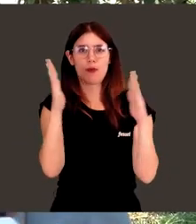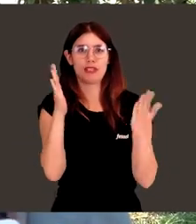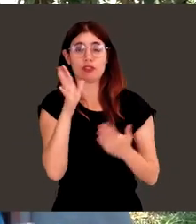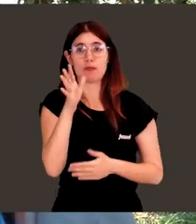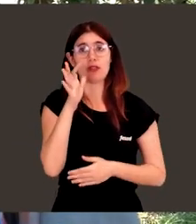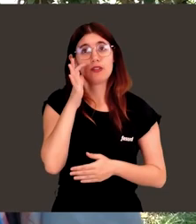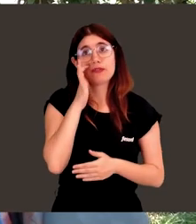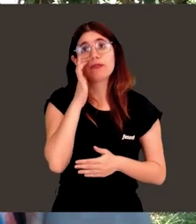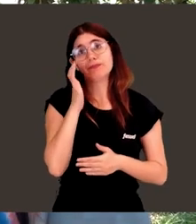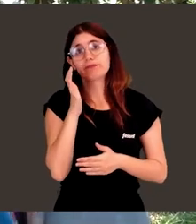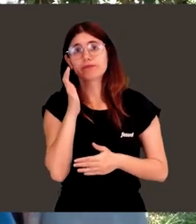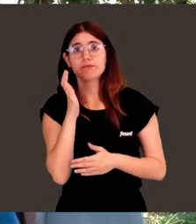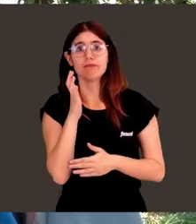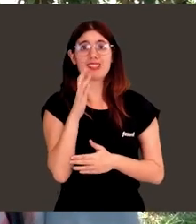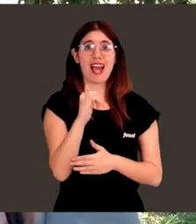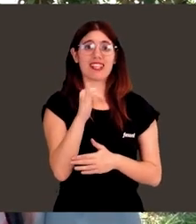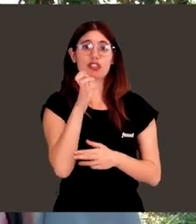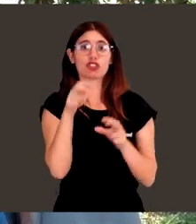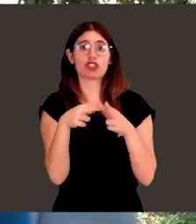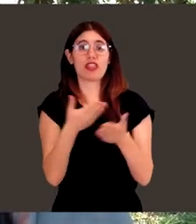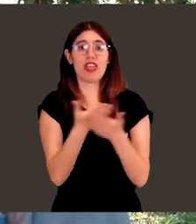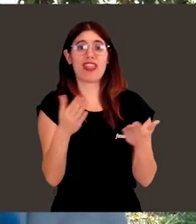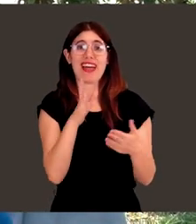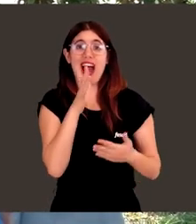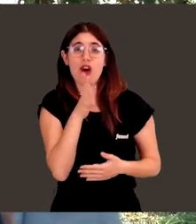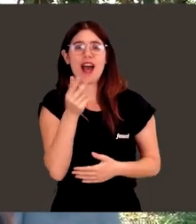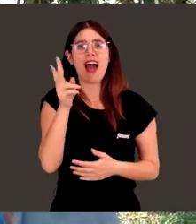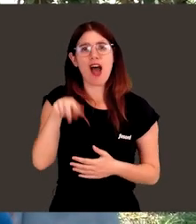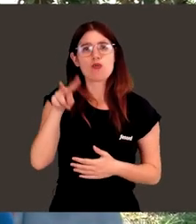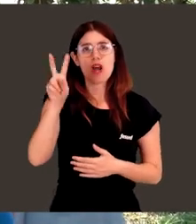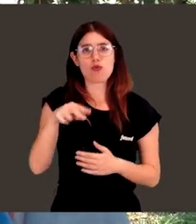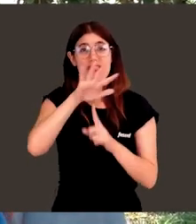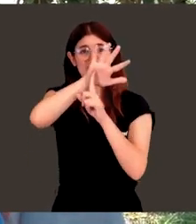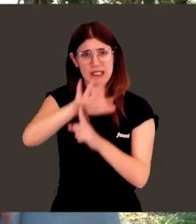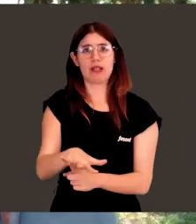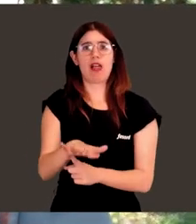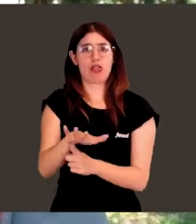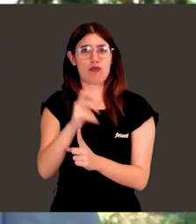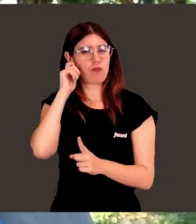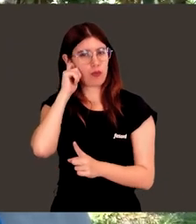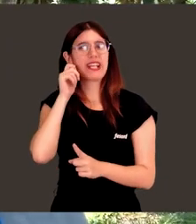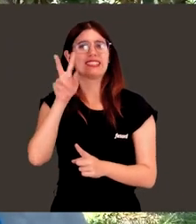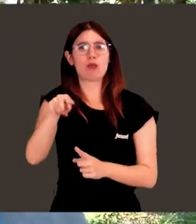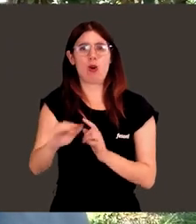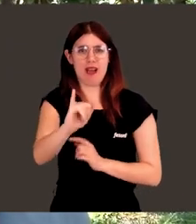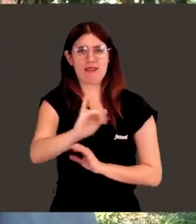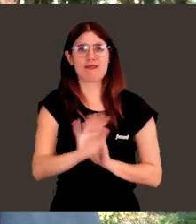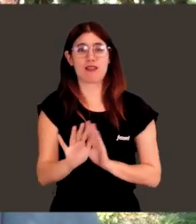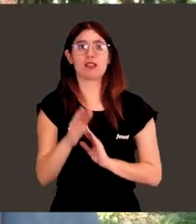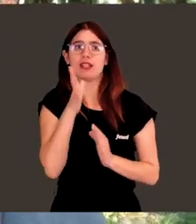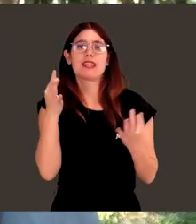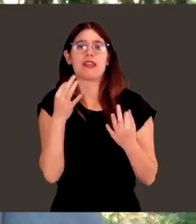ya que tenemos una sociedad que encara la discriminación existe